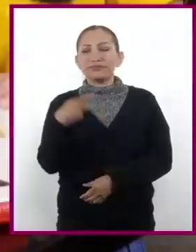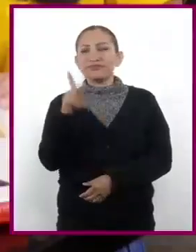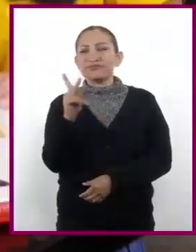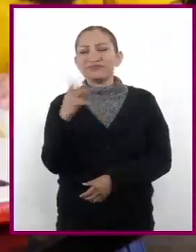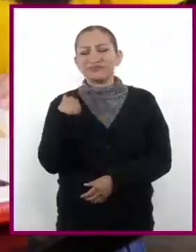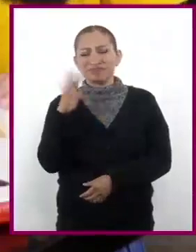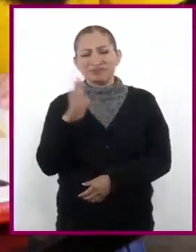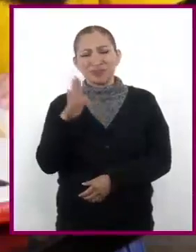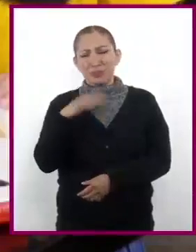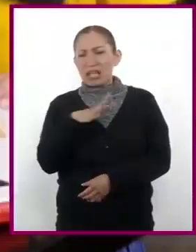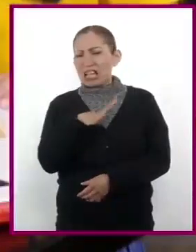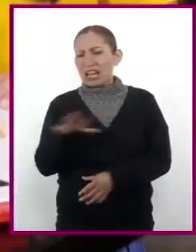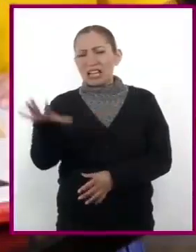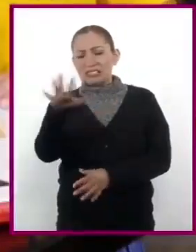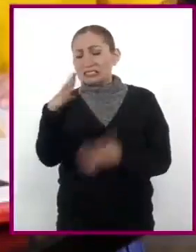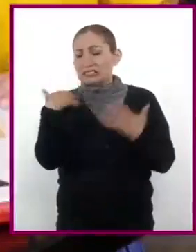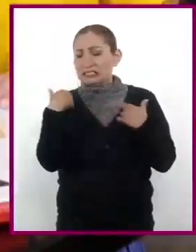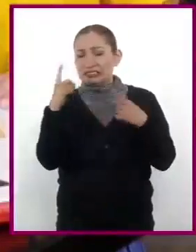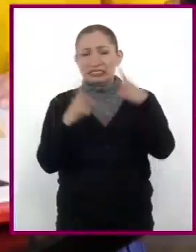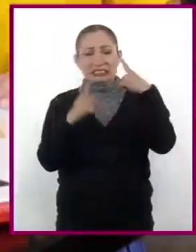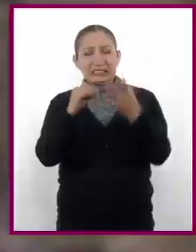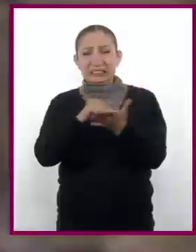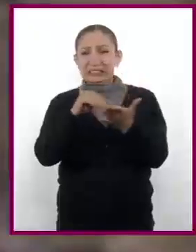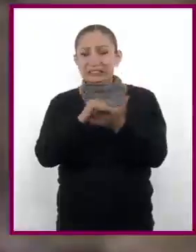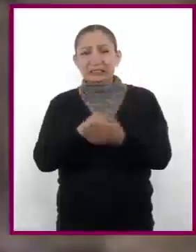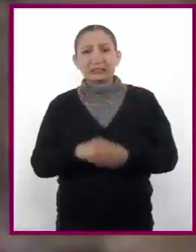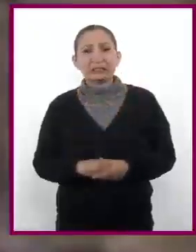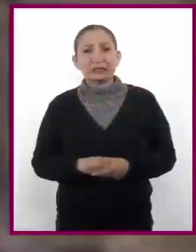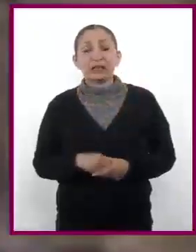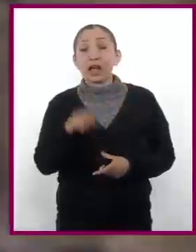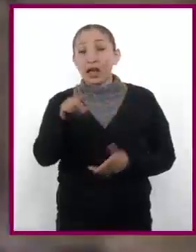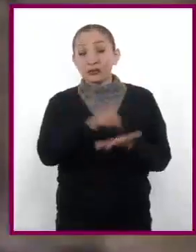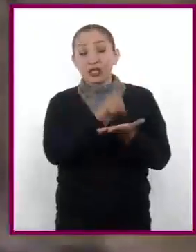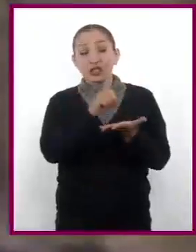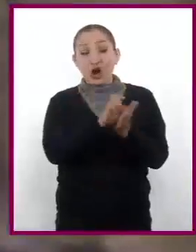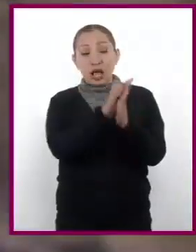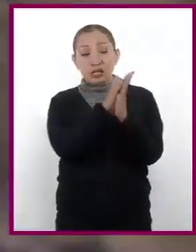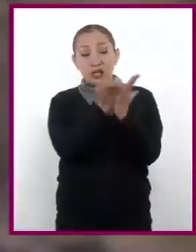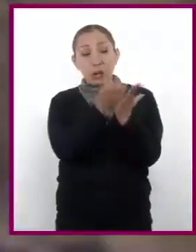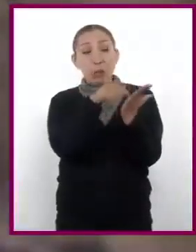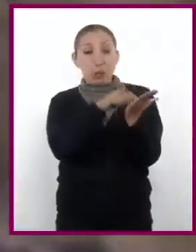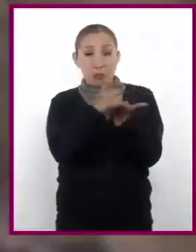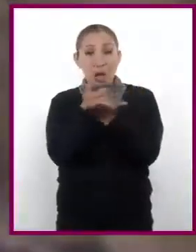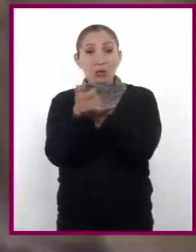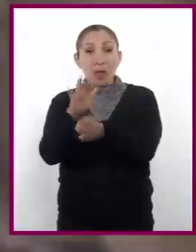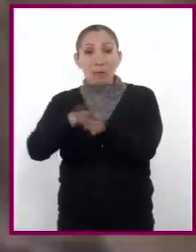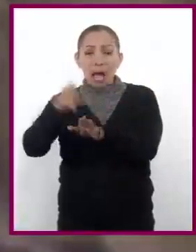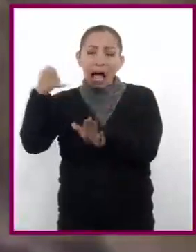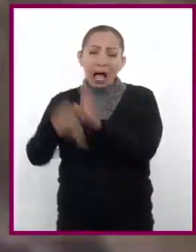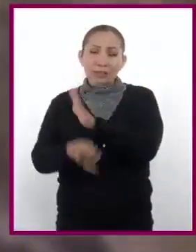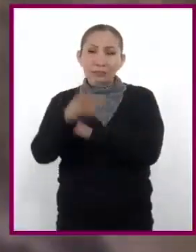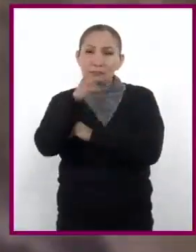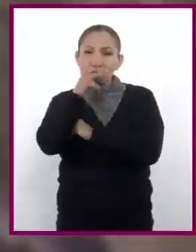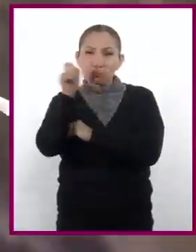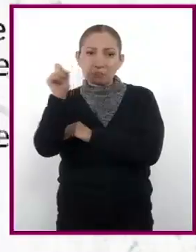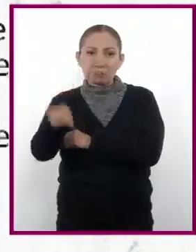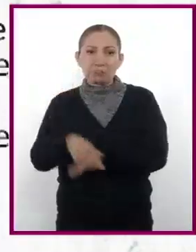pero me parece muy general y sigo teniendo dudas. Yo creo que un diccionario enciclopédico te ayudará a profundizar más sobre el